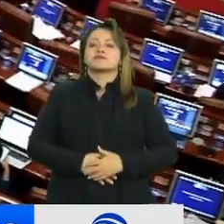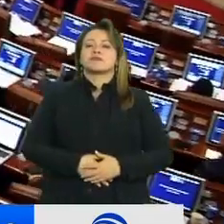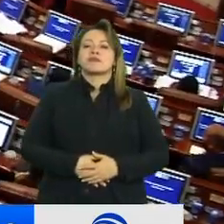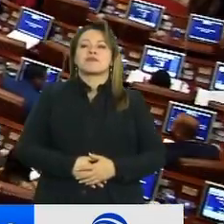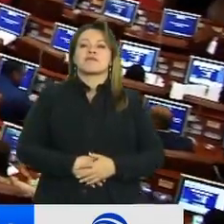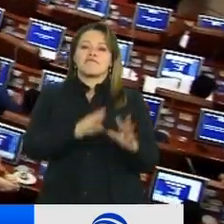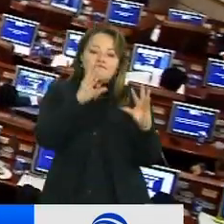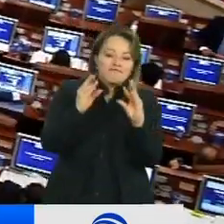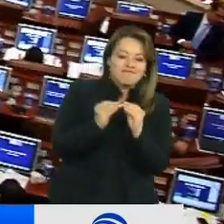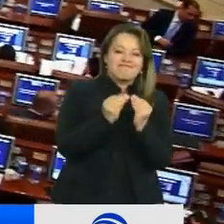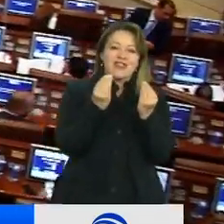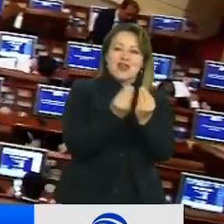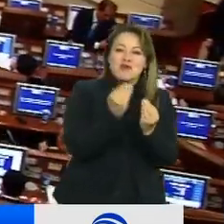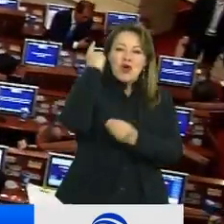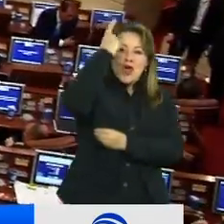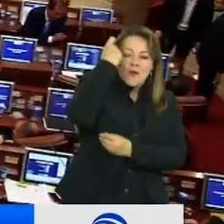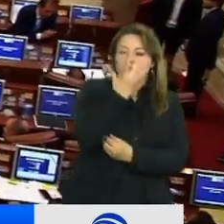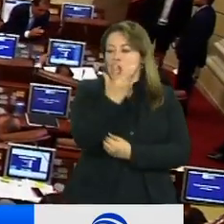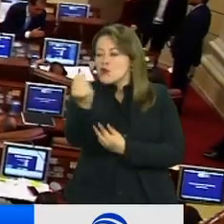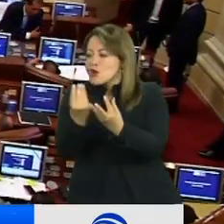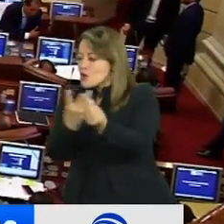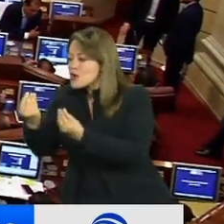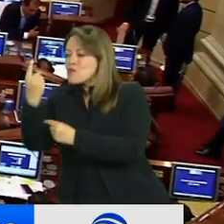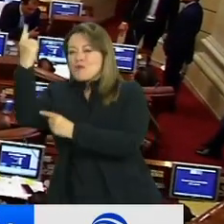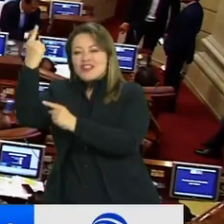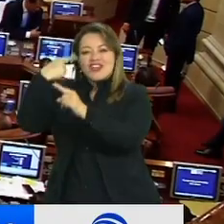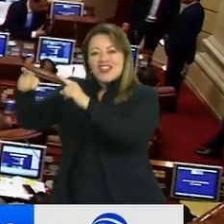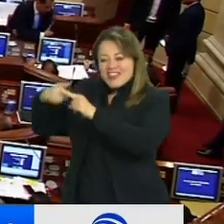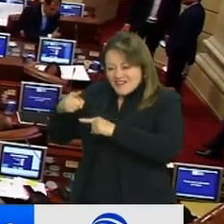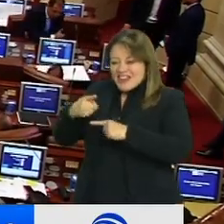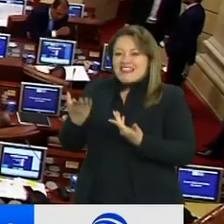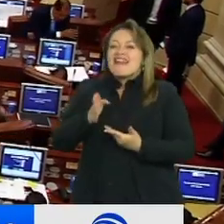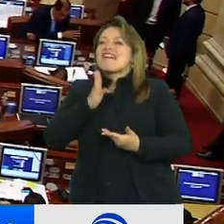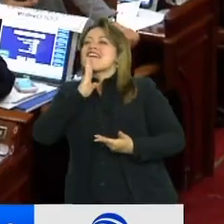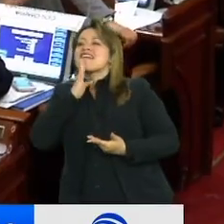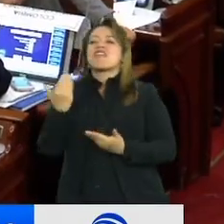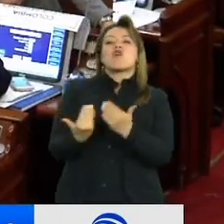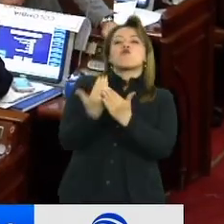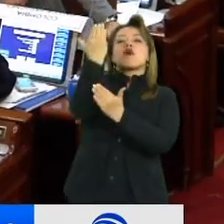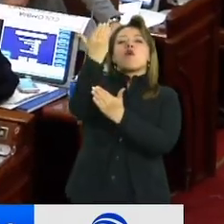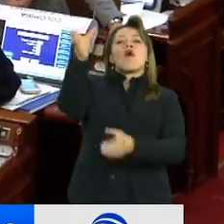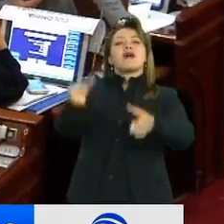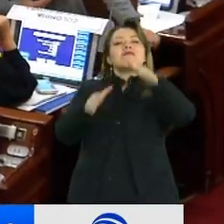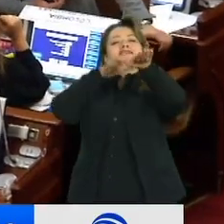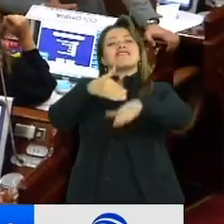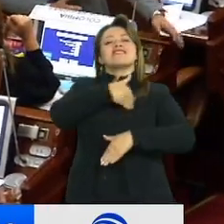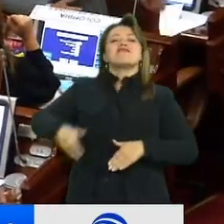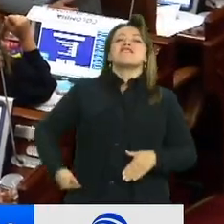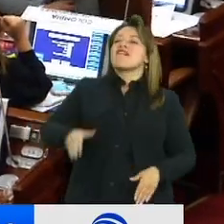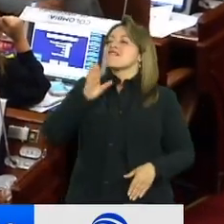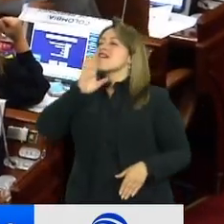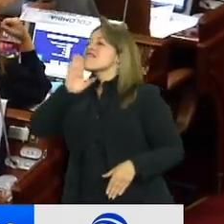El acuerdo entre la bancada de gobierno y los compromisarios de los diferentes partidos que buscaba definir las mesas directivas y la elección de presidente de la Cámara